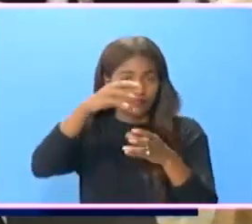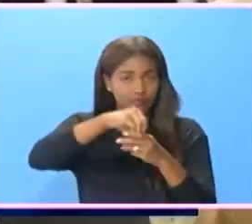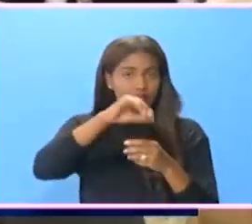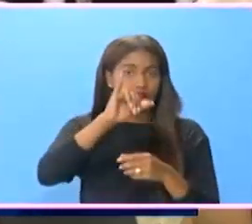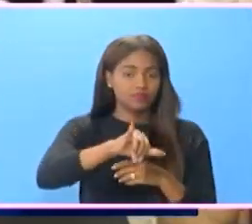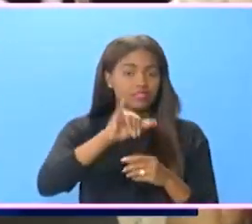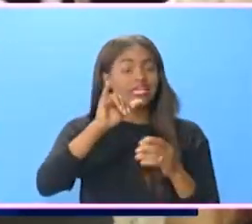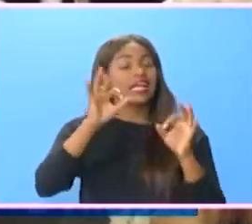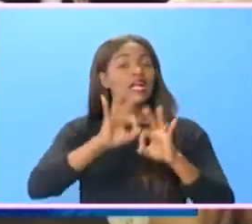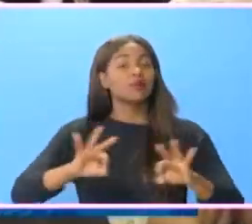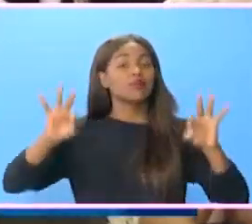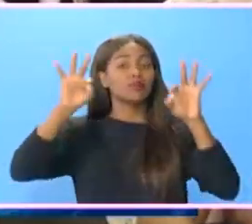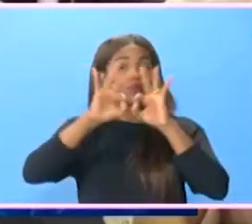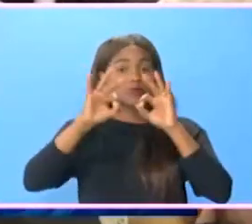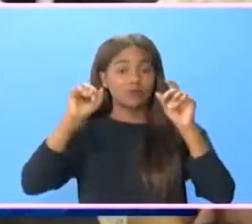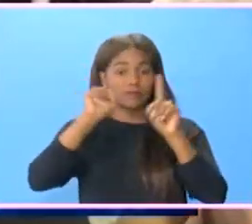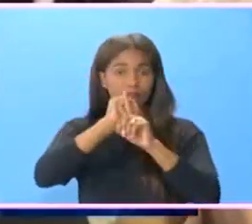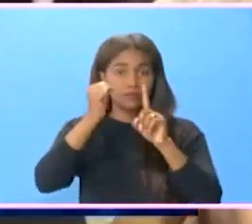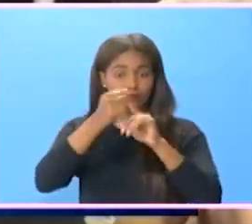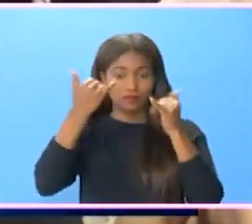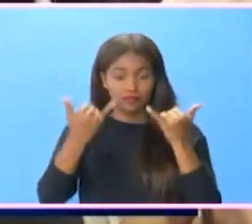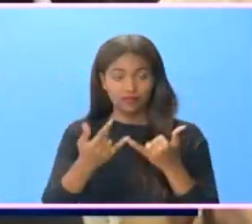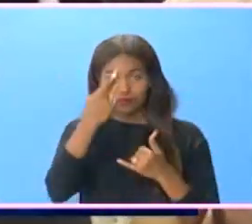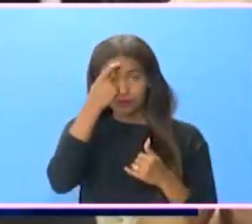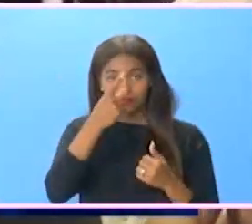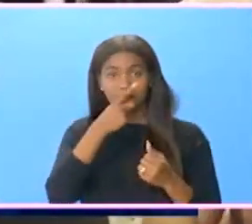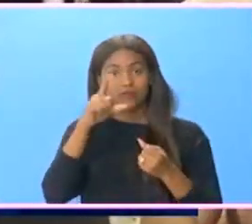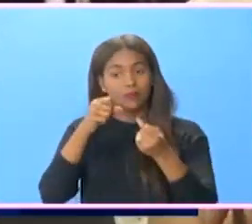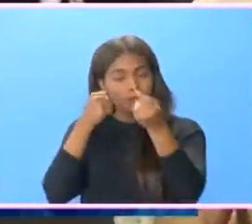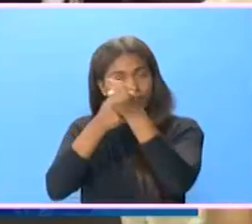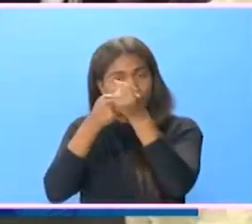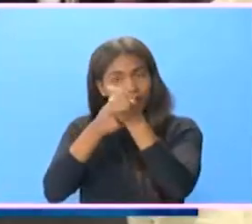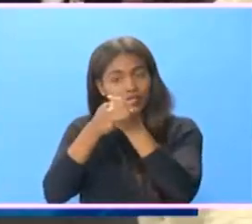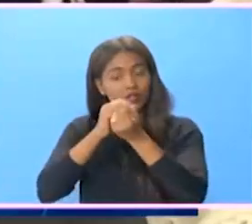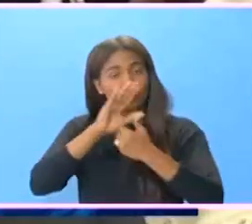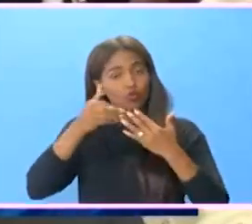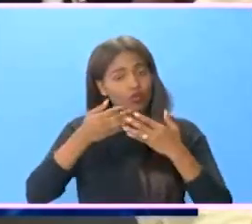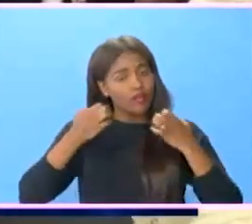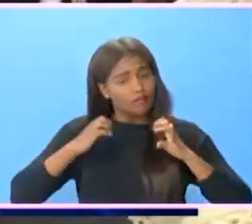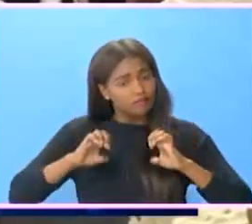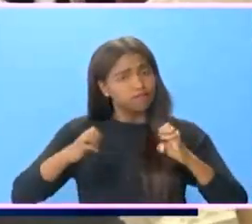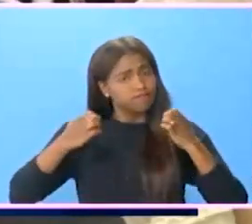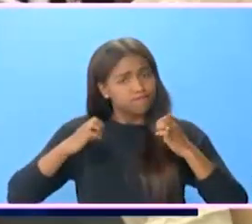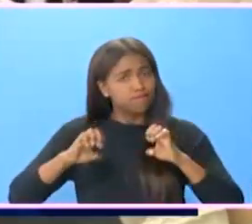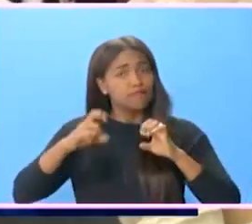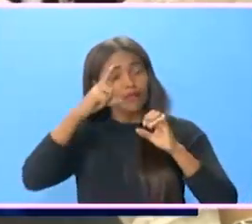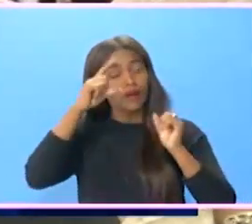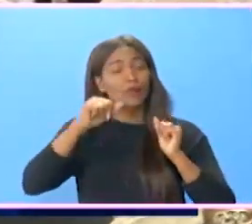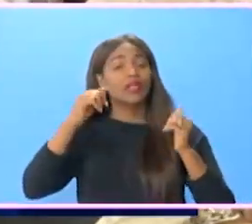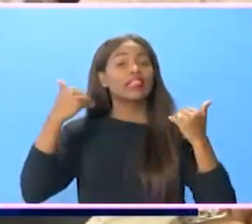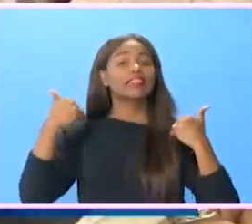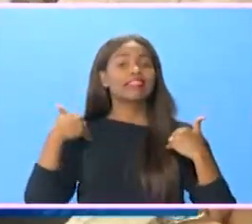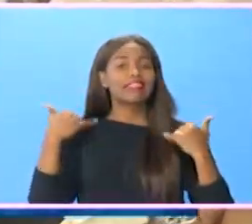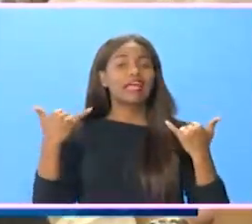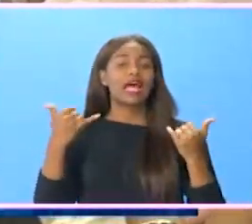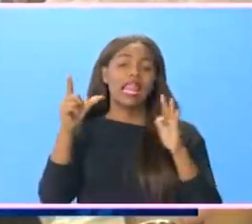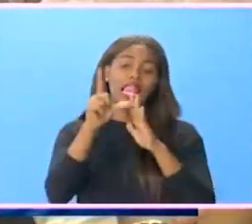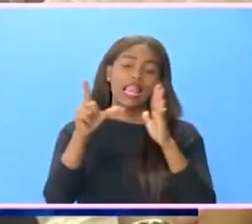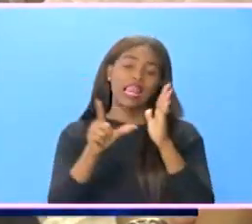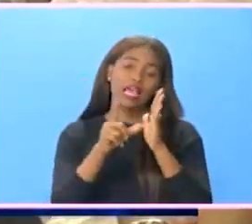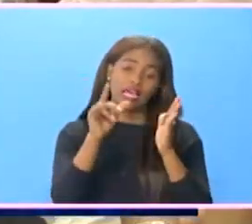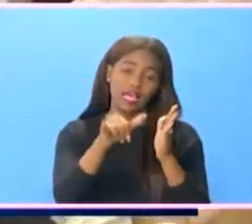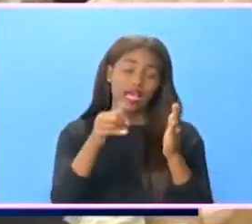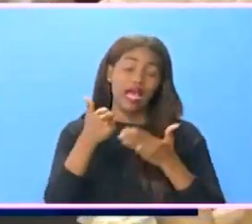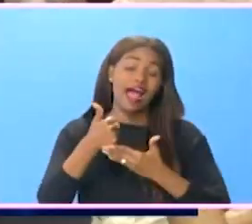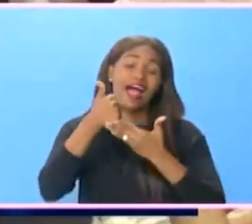es fundamental que la sociedad dominicana apoye el esfuerzo que han hecho para tener al menos una ley de extinción de dominio